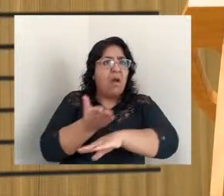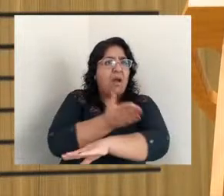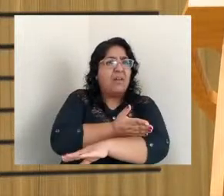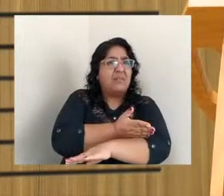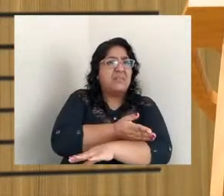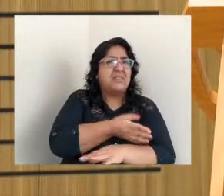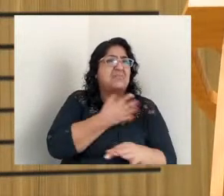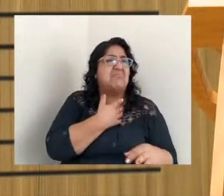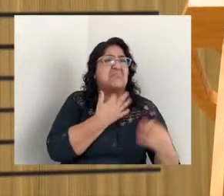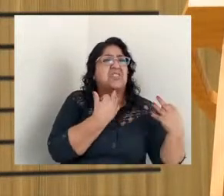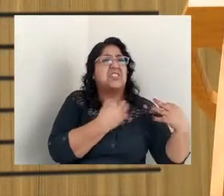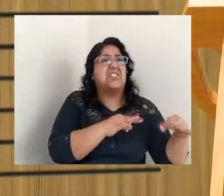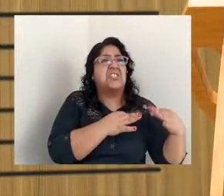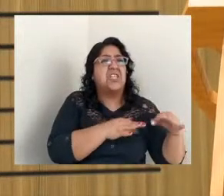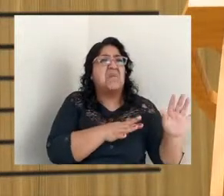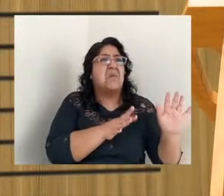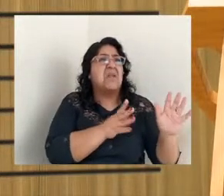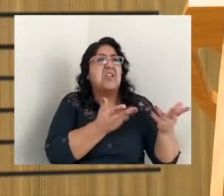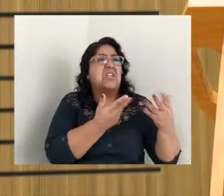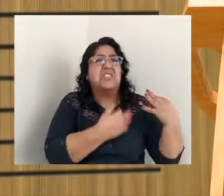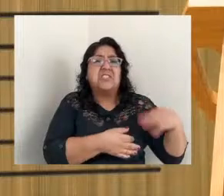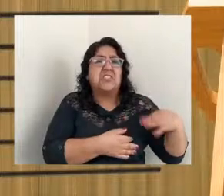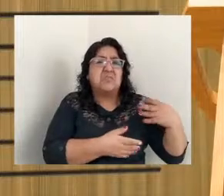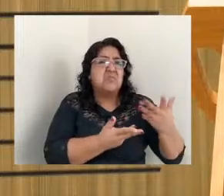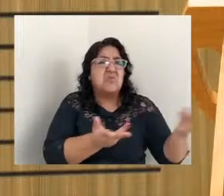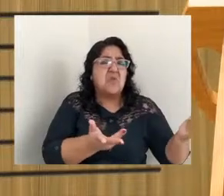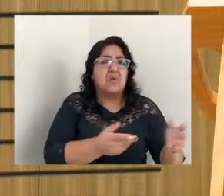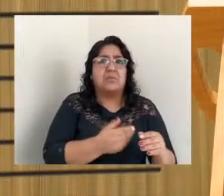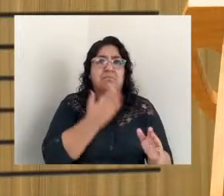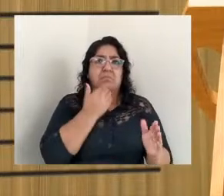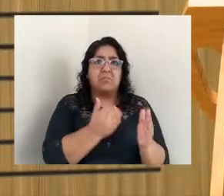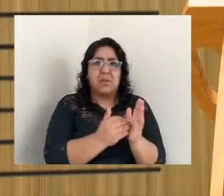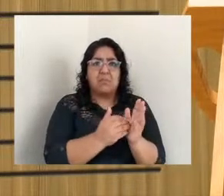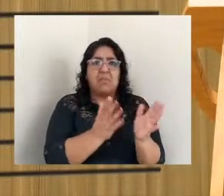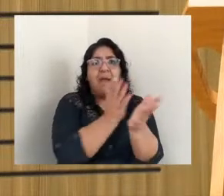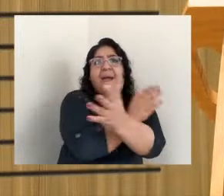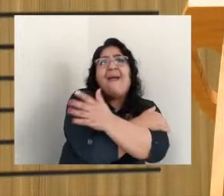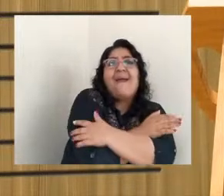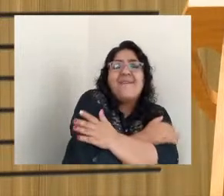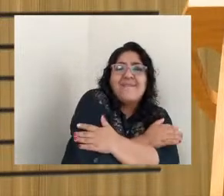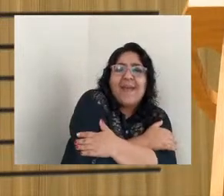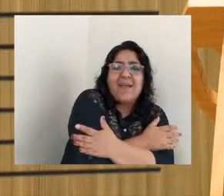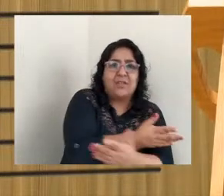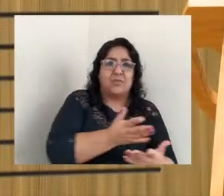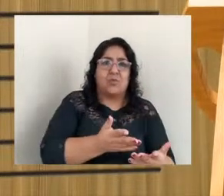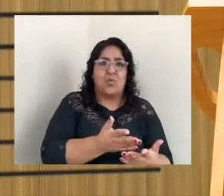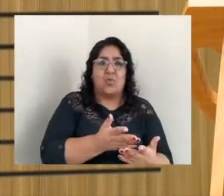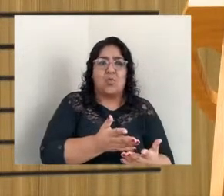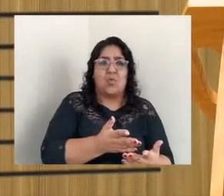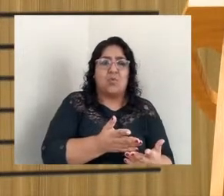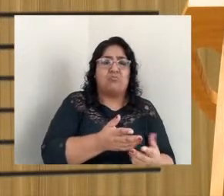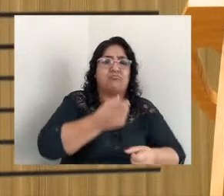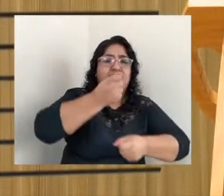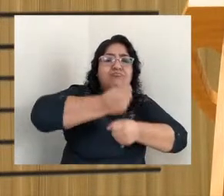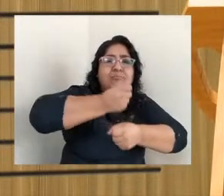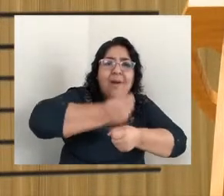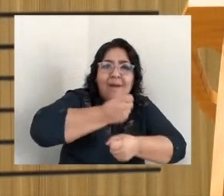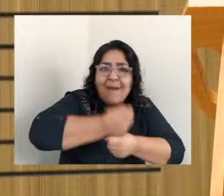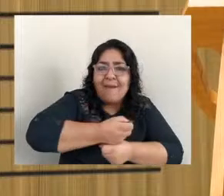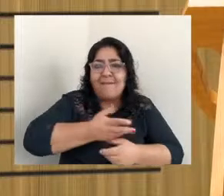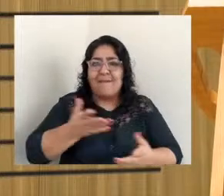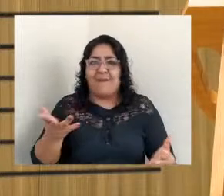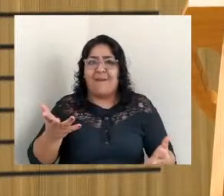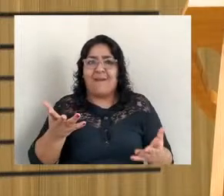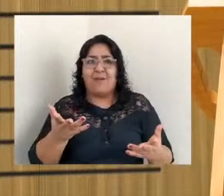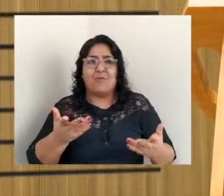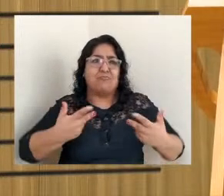cosas que creíamos siempre están ahí presentes. Un abrazo con nuestros seres queridos, el papel de nuestros trabajadores